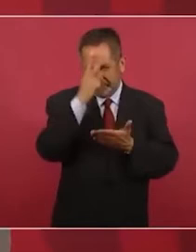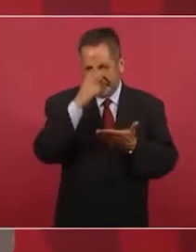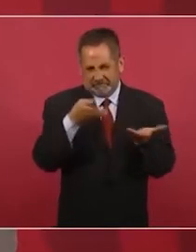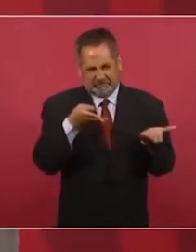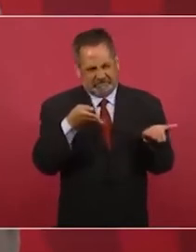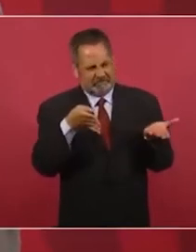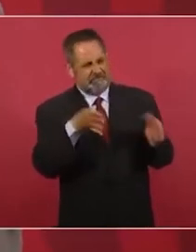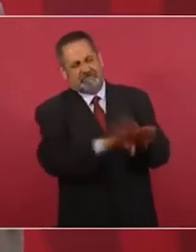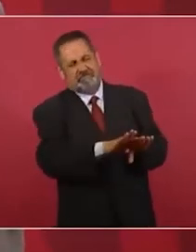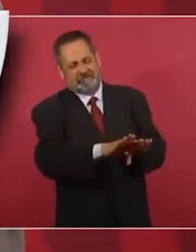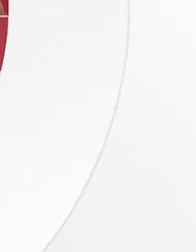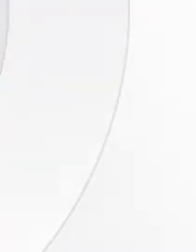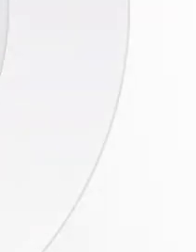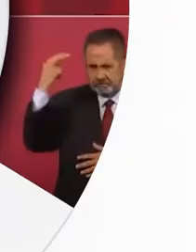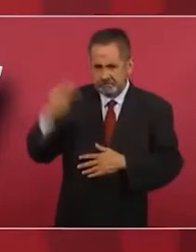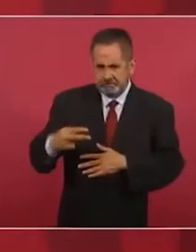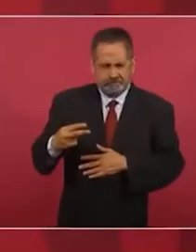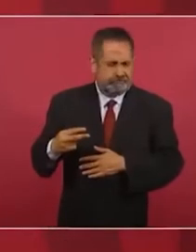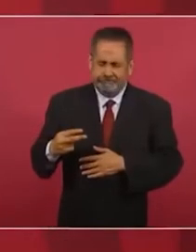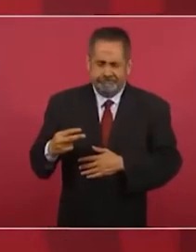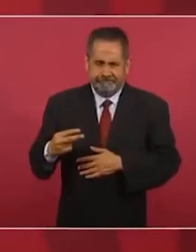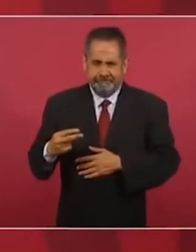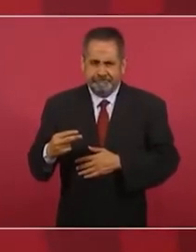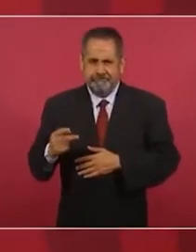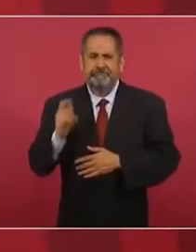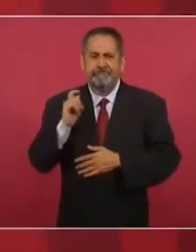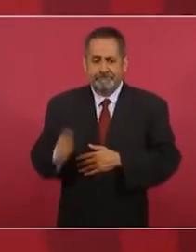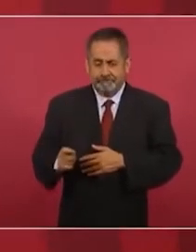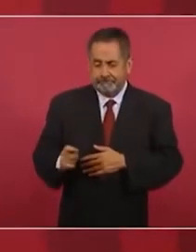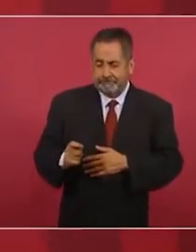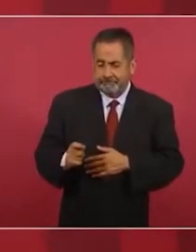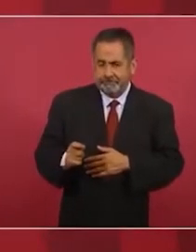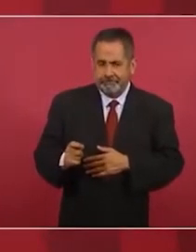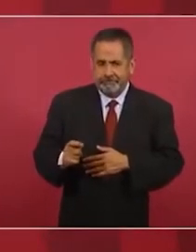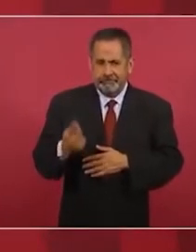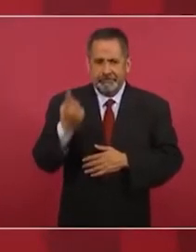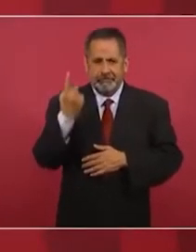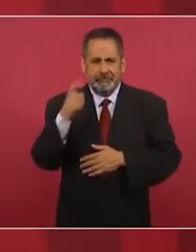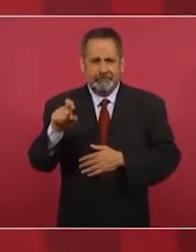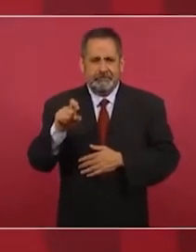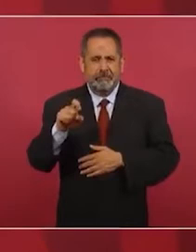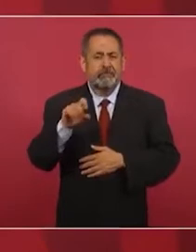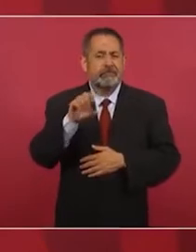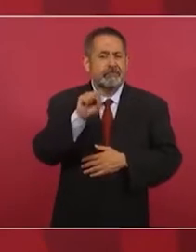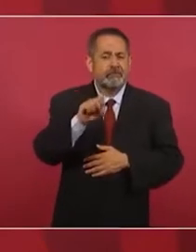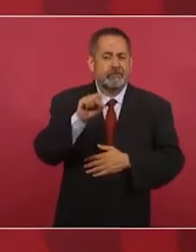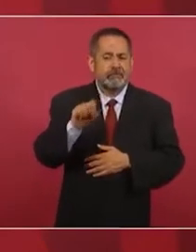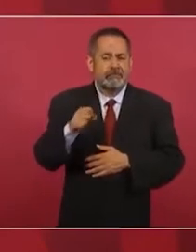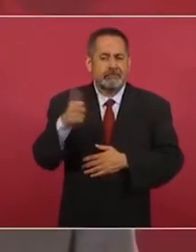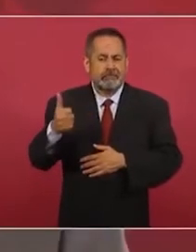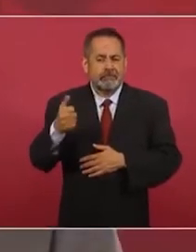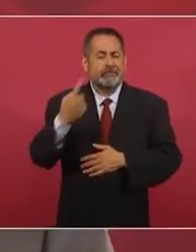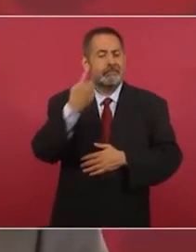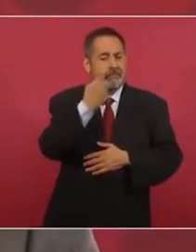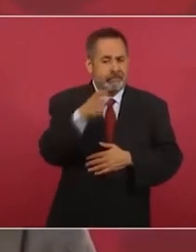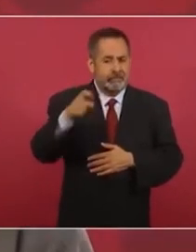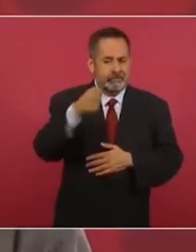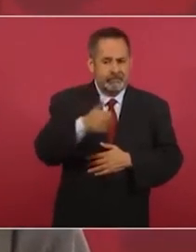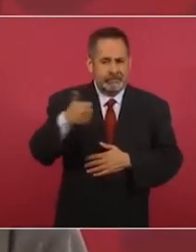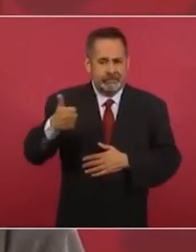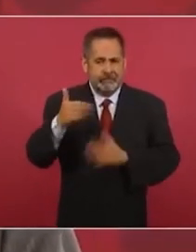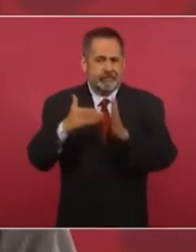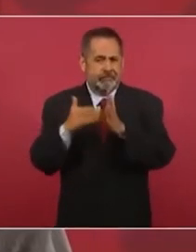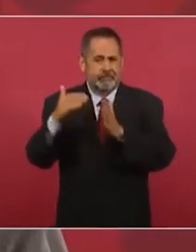el actual aeropuerto, hablo de 166 millones de